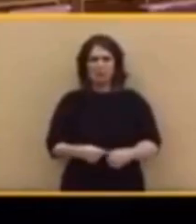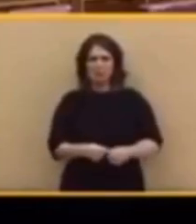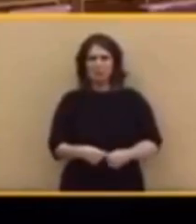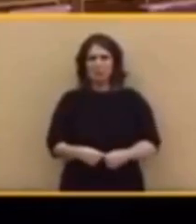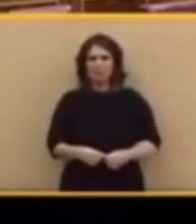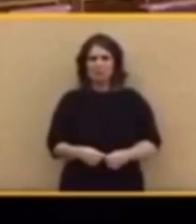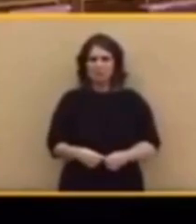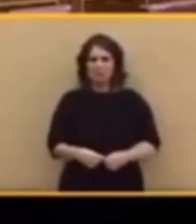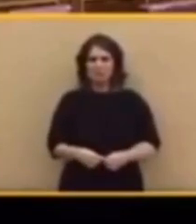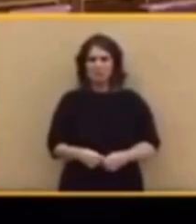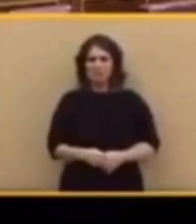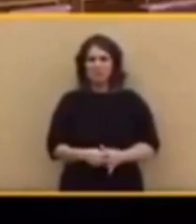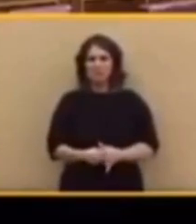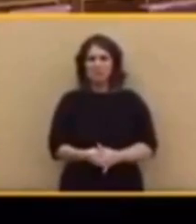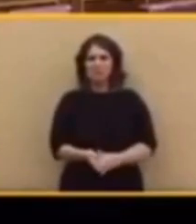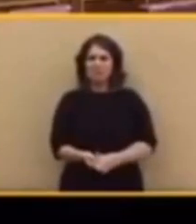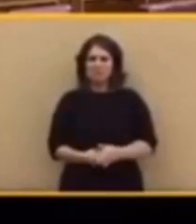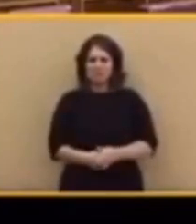gracias.